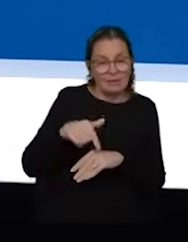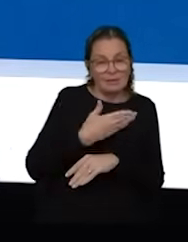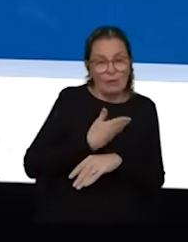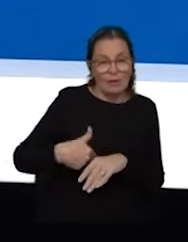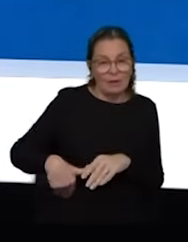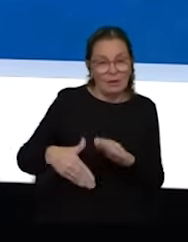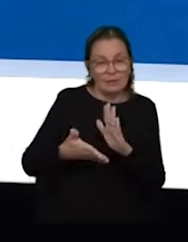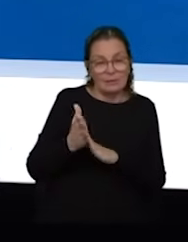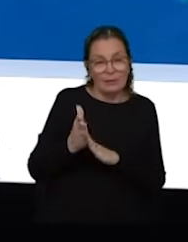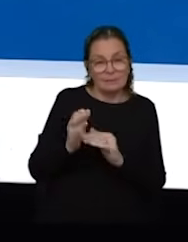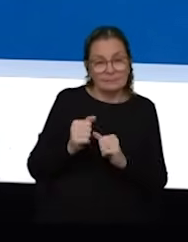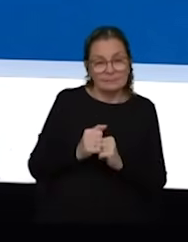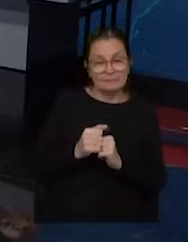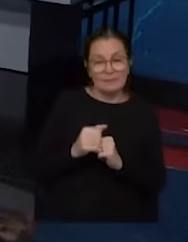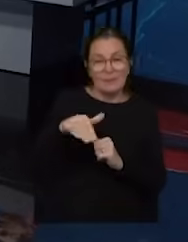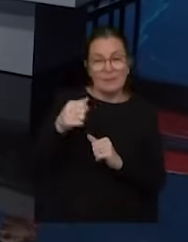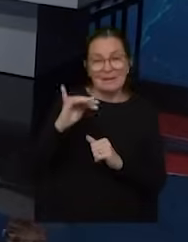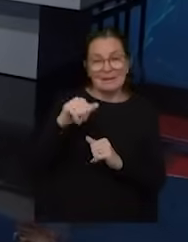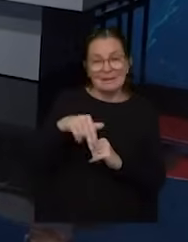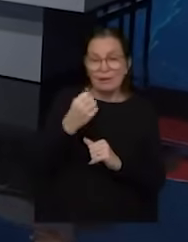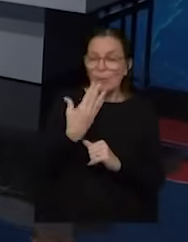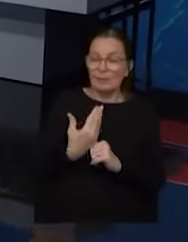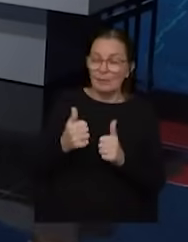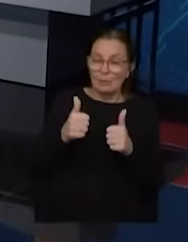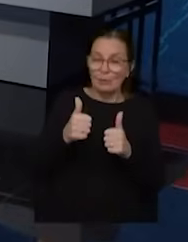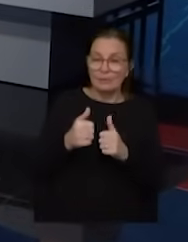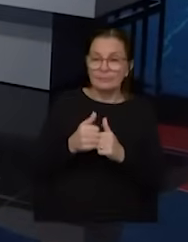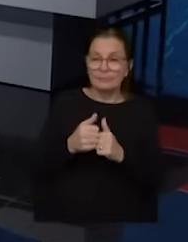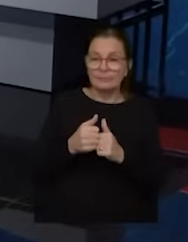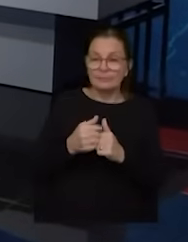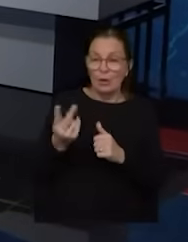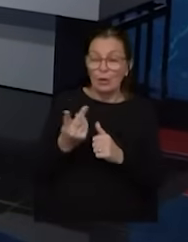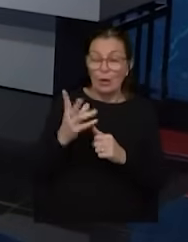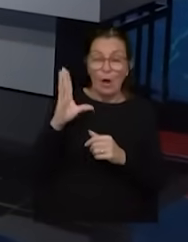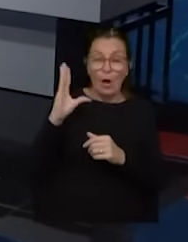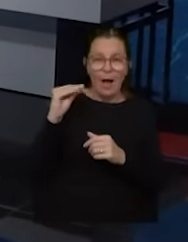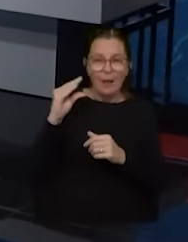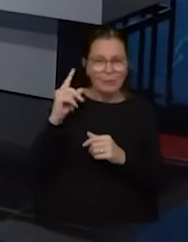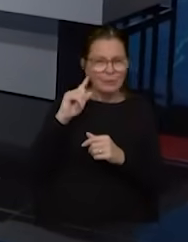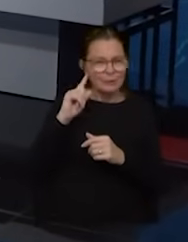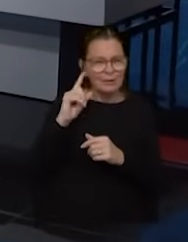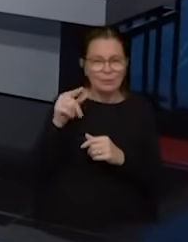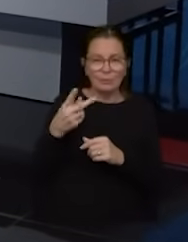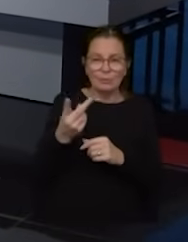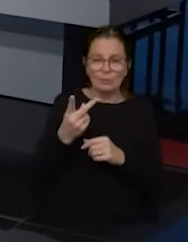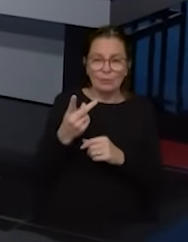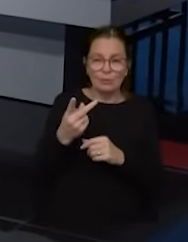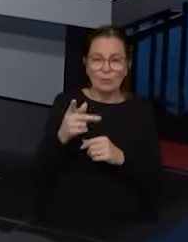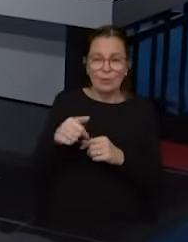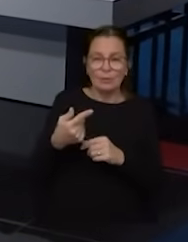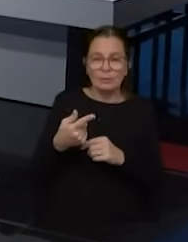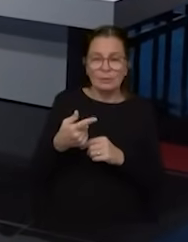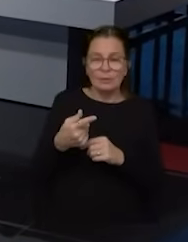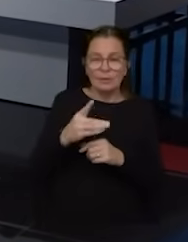retirada Martín Cómo andas Todo bien todo bien eh escuchándolos a a los dos eh hoy sumando otra voz